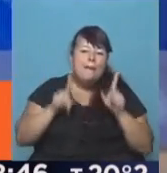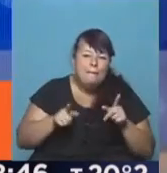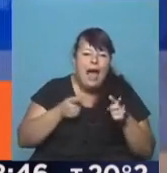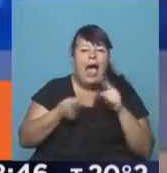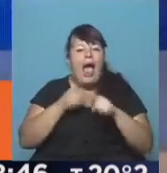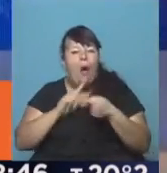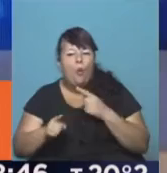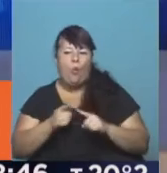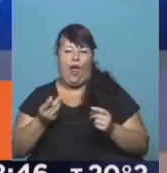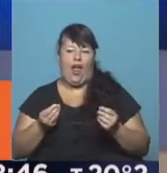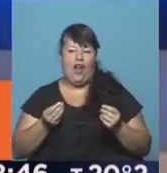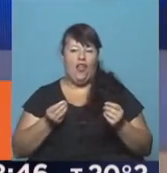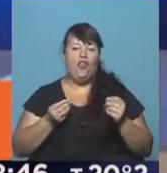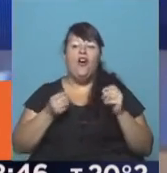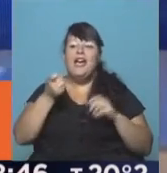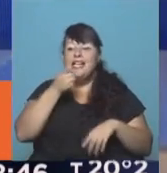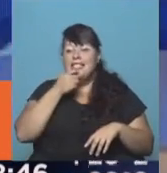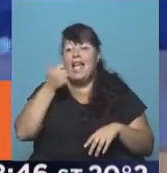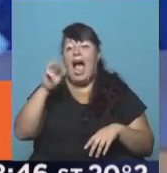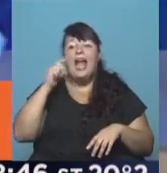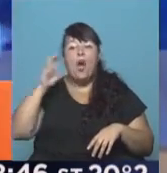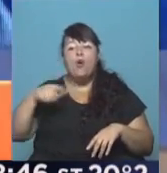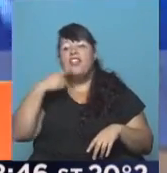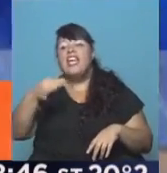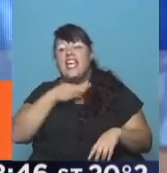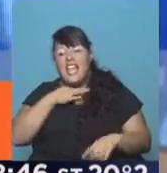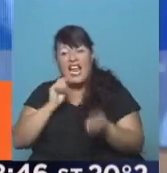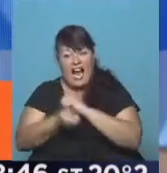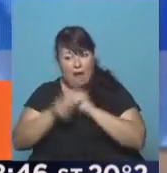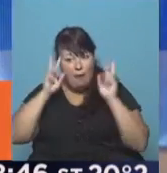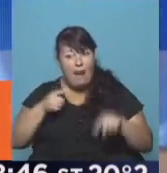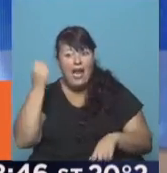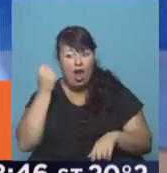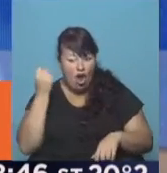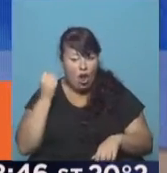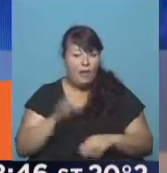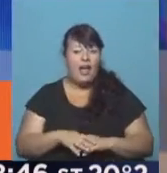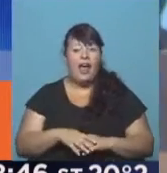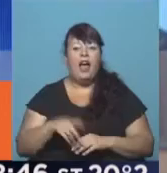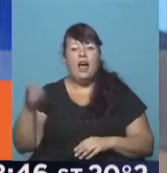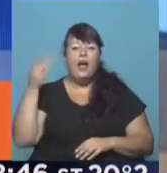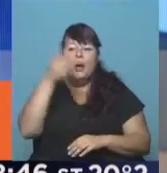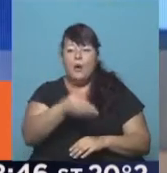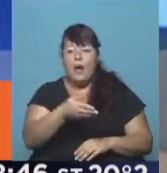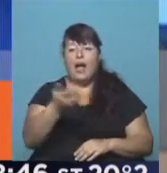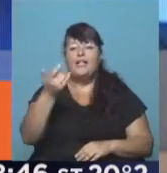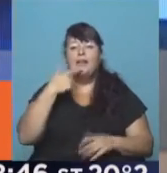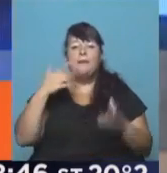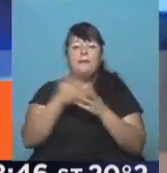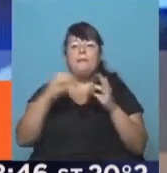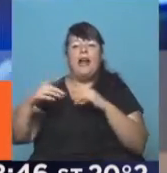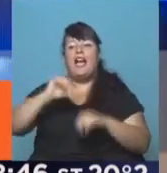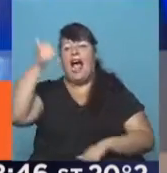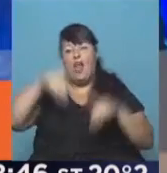concertar sí y cuando aranguren dice si quieren cambiar las políticas económicas presentes en armen un partido de